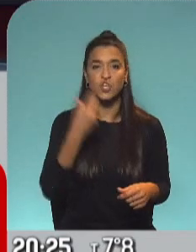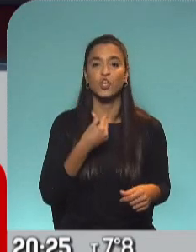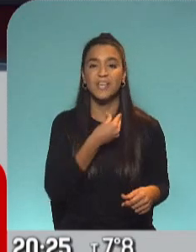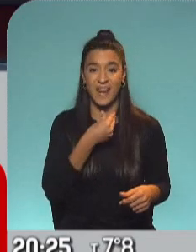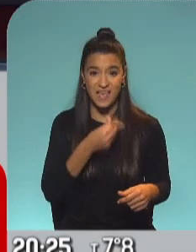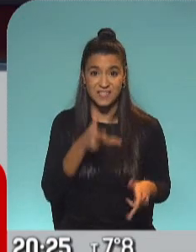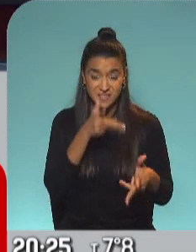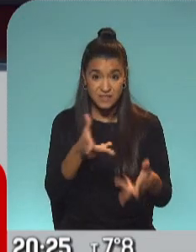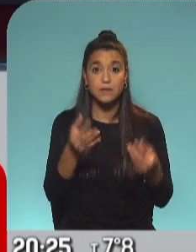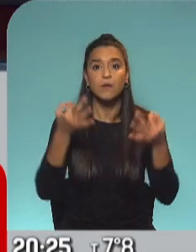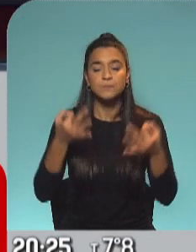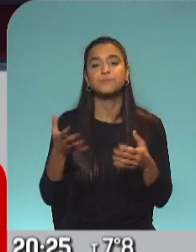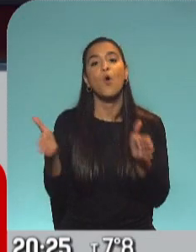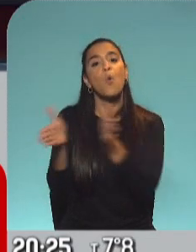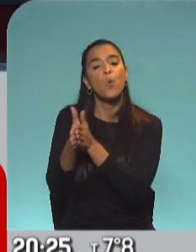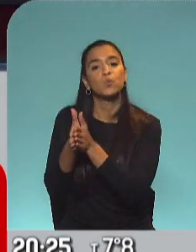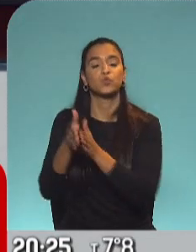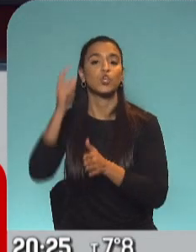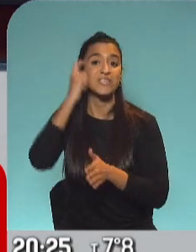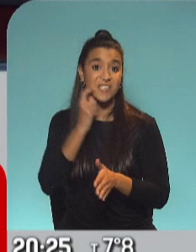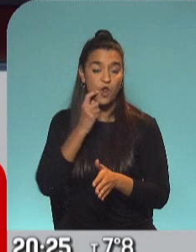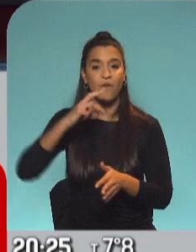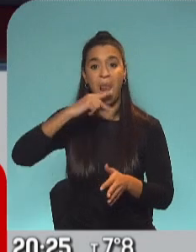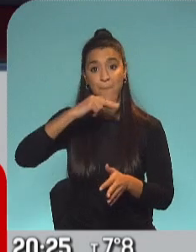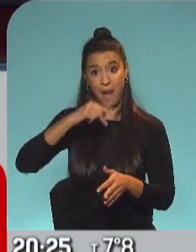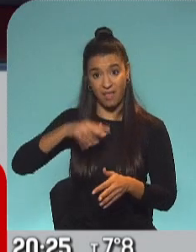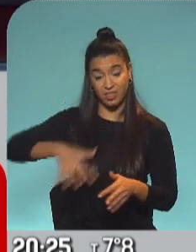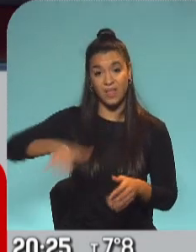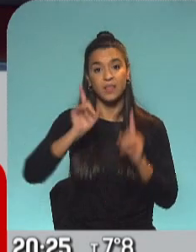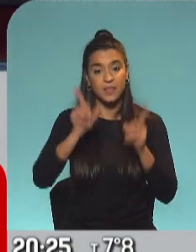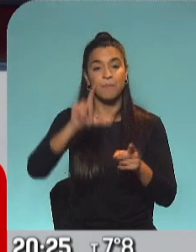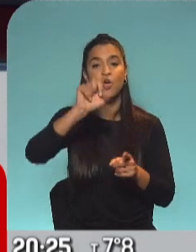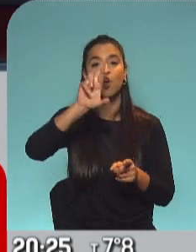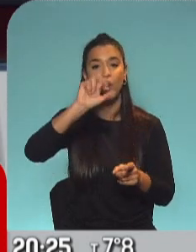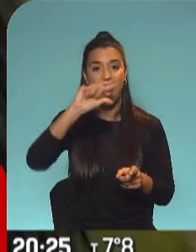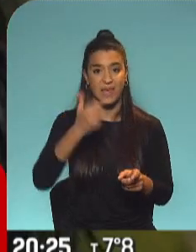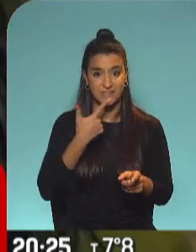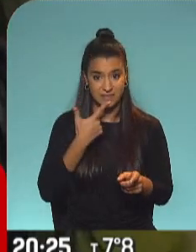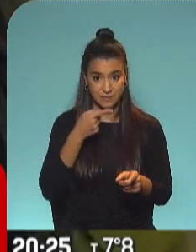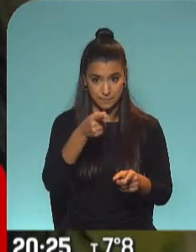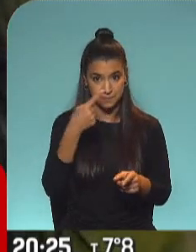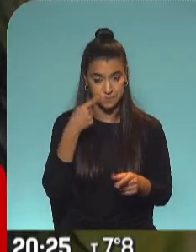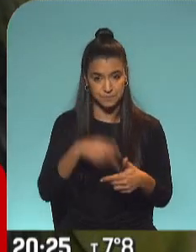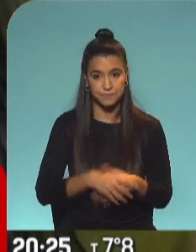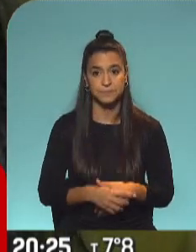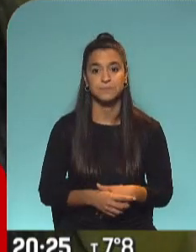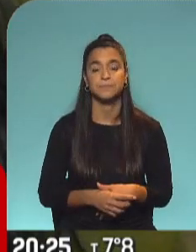Obviamente estuvo con Axel Kicillof en La Plata, allí donde también estuvo Alejandra Corrales. Escuchamos.